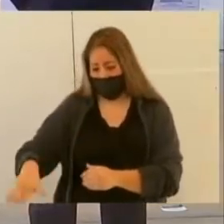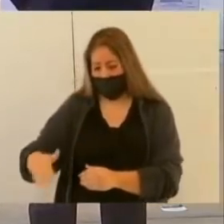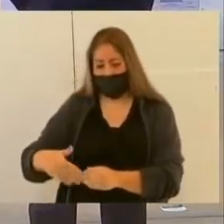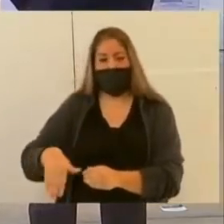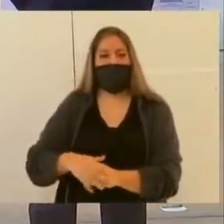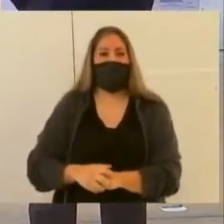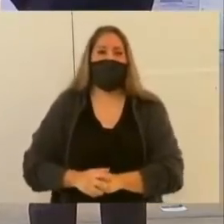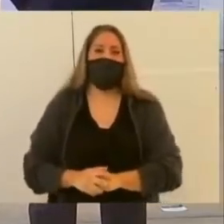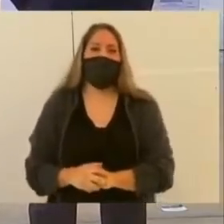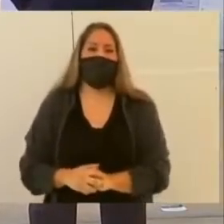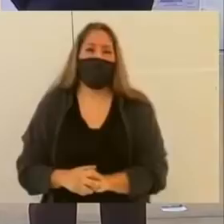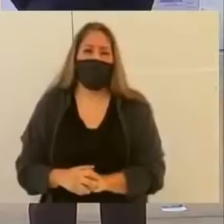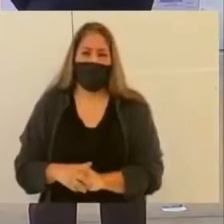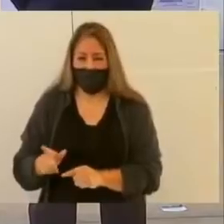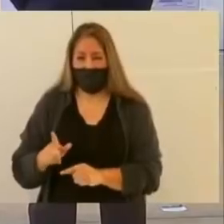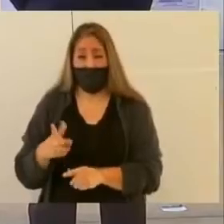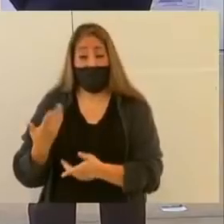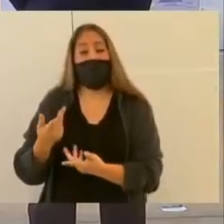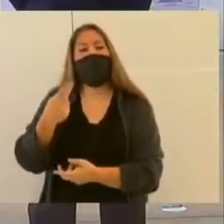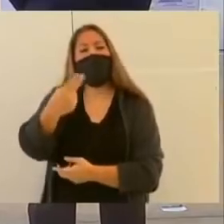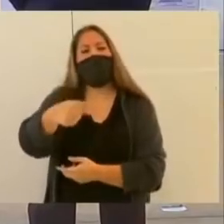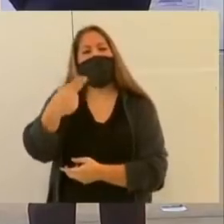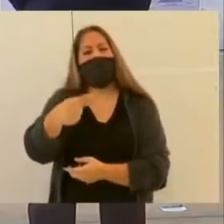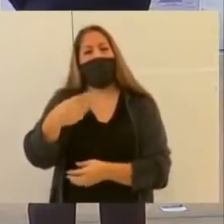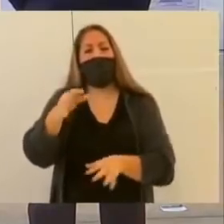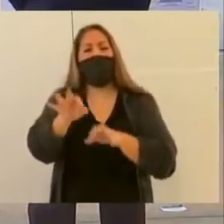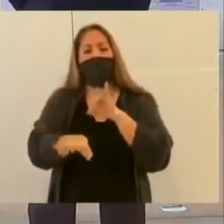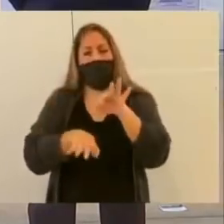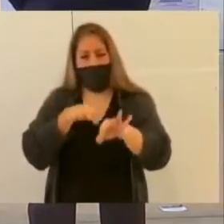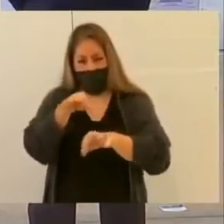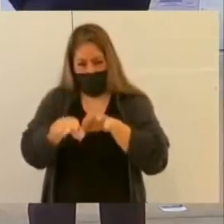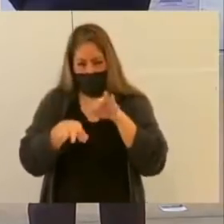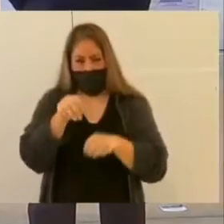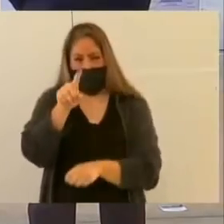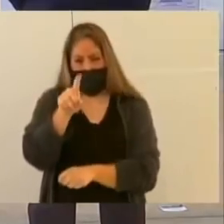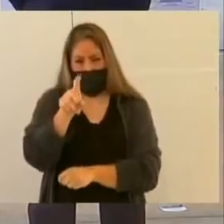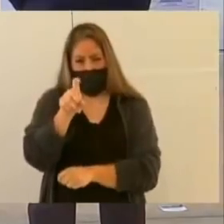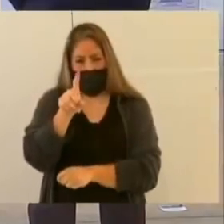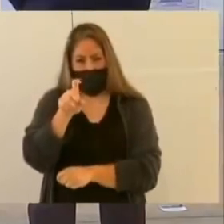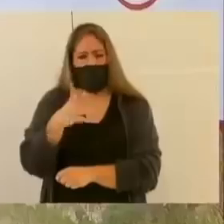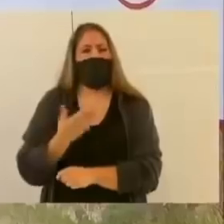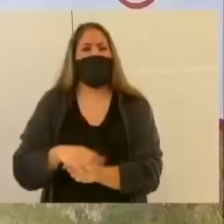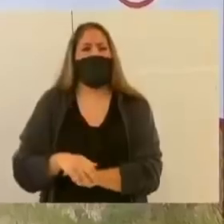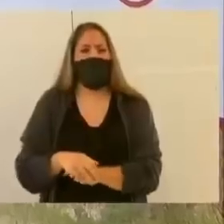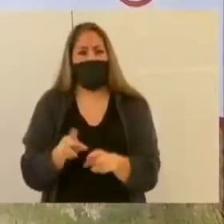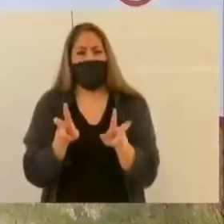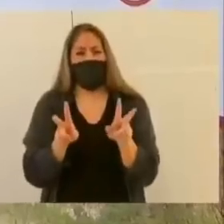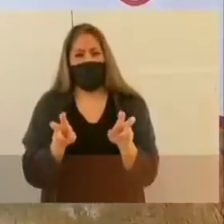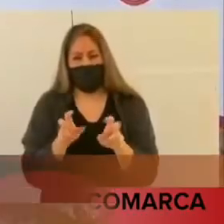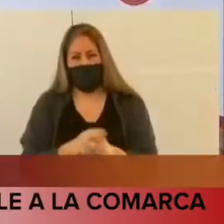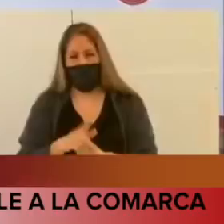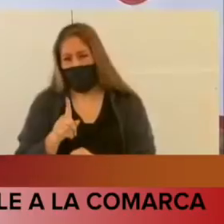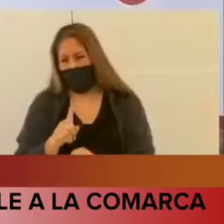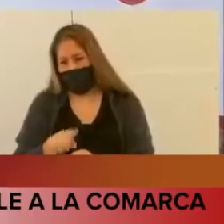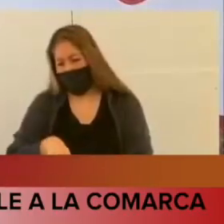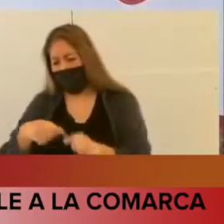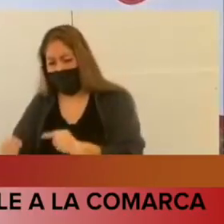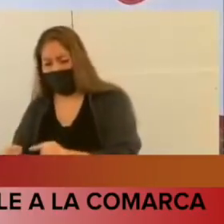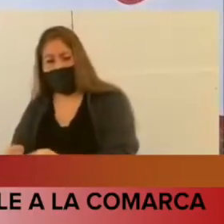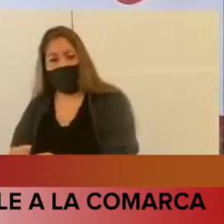Una presa derivadora en esta ubicación, de la presa derivadora se va a llevar a una planta de